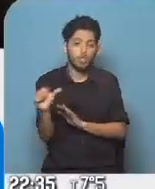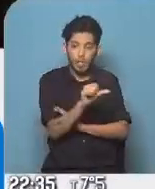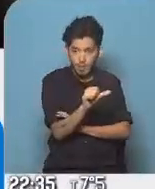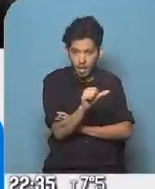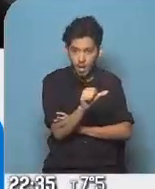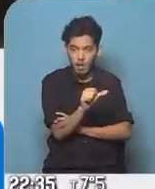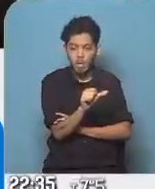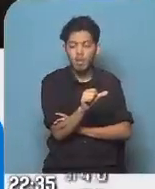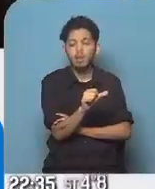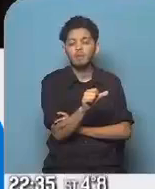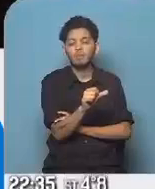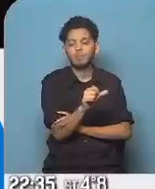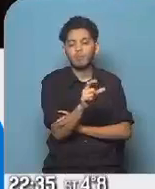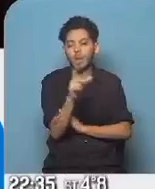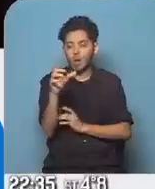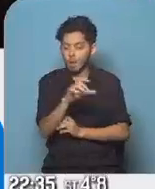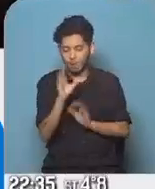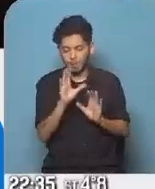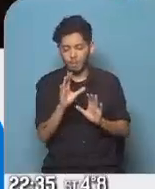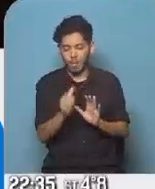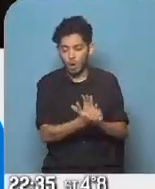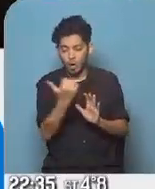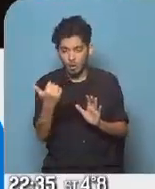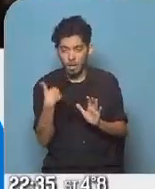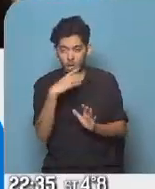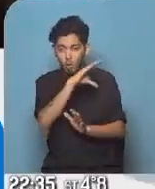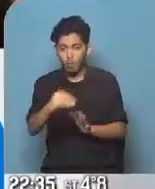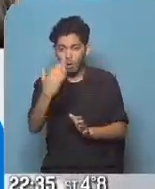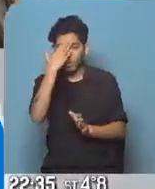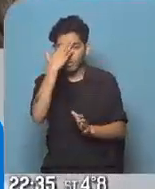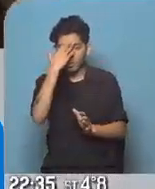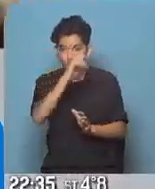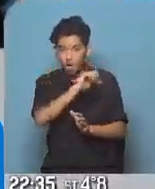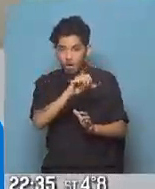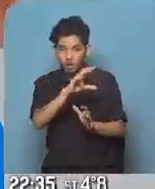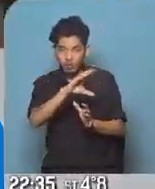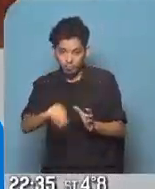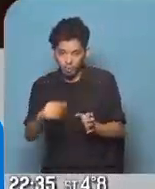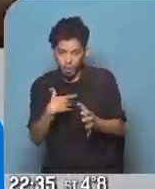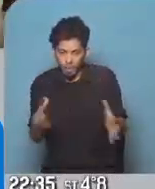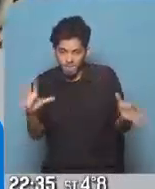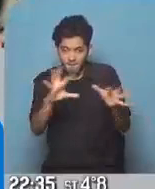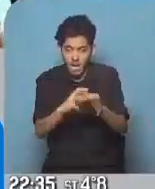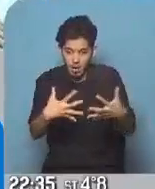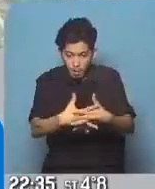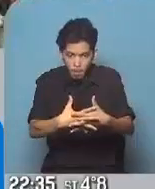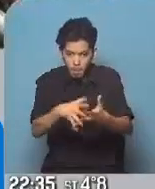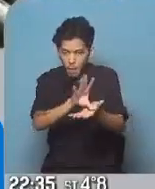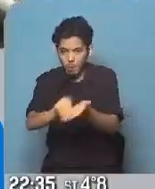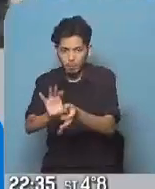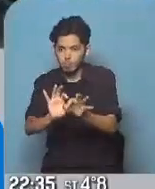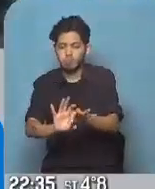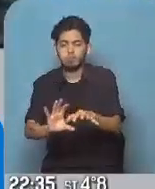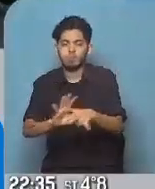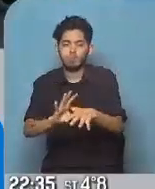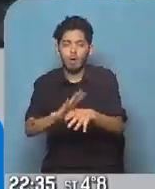siguió procesando y tramitando. Subsumió a Alemania. Efectivamente, la absorbió, digámoslo así, sí, la absorbió. La diferencia de PBI entre las dos